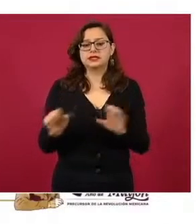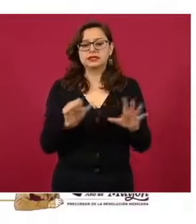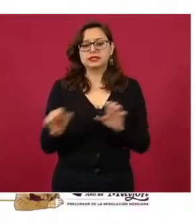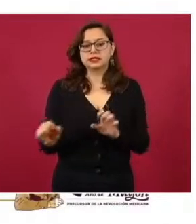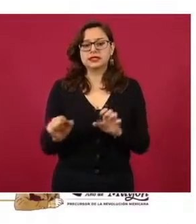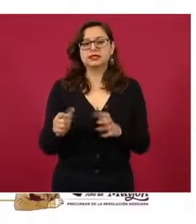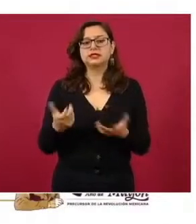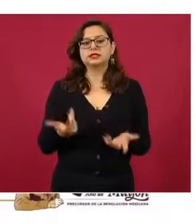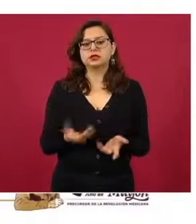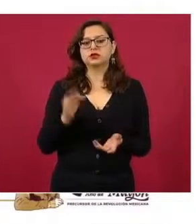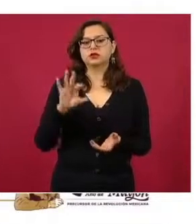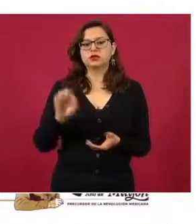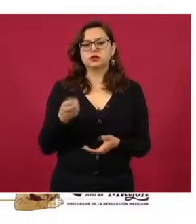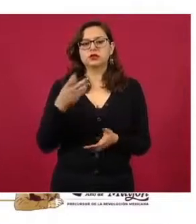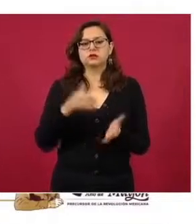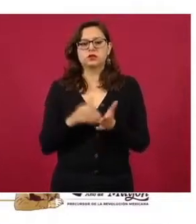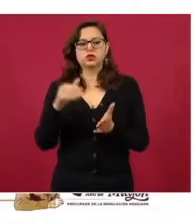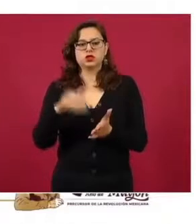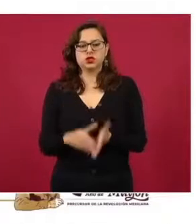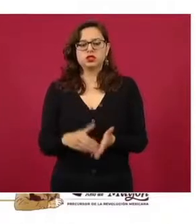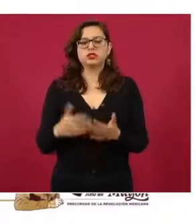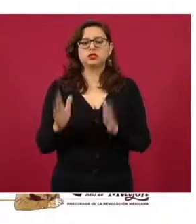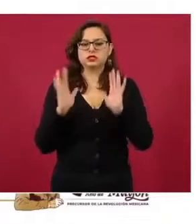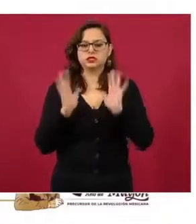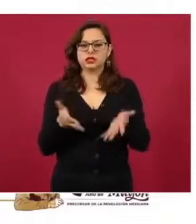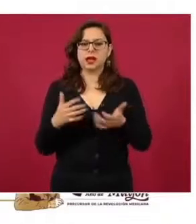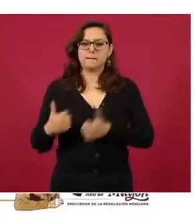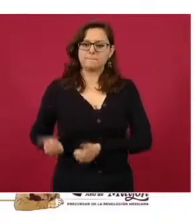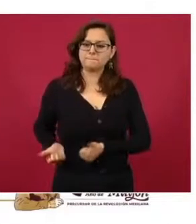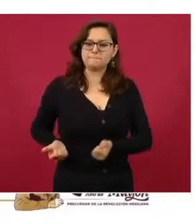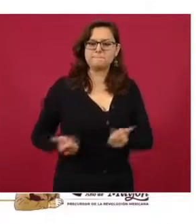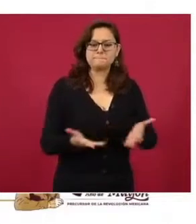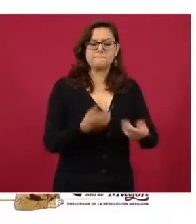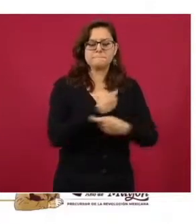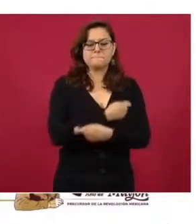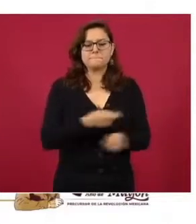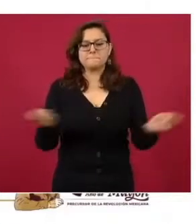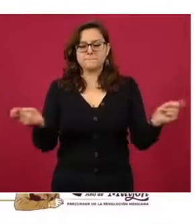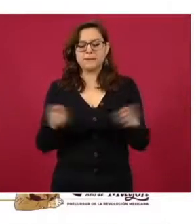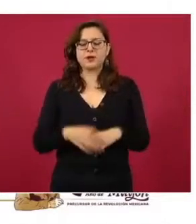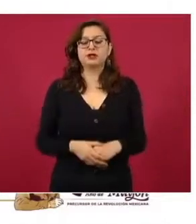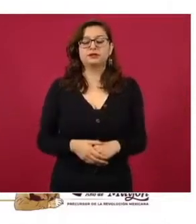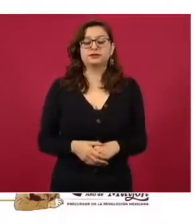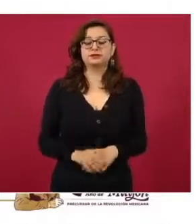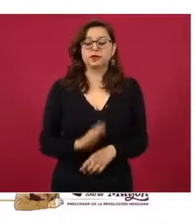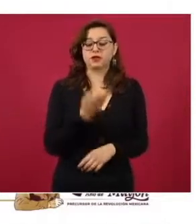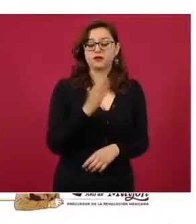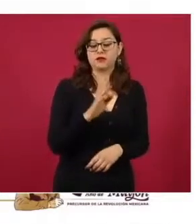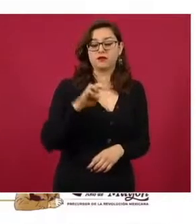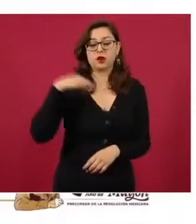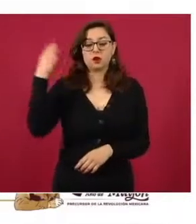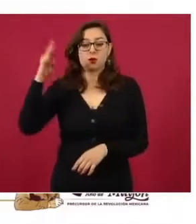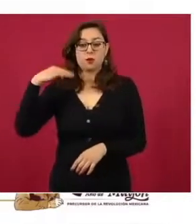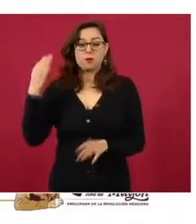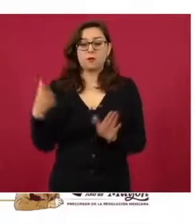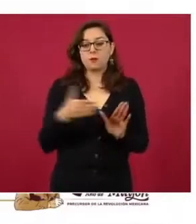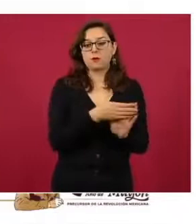material de curación. En la siguiente se muestra que entre febrero y marzo recibiremos